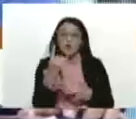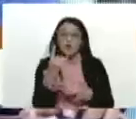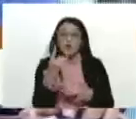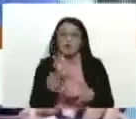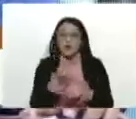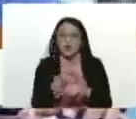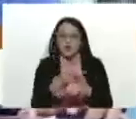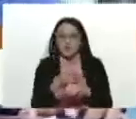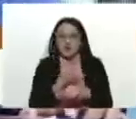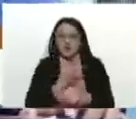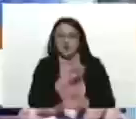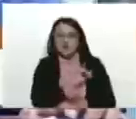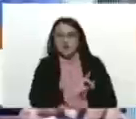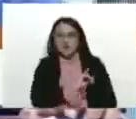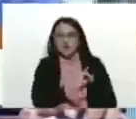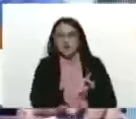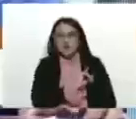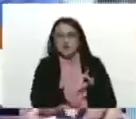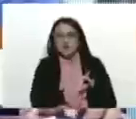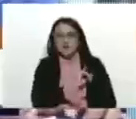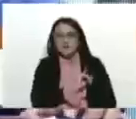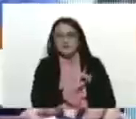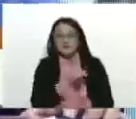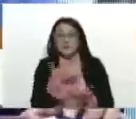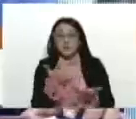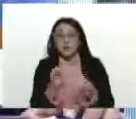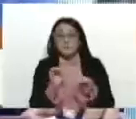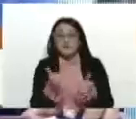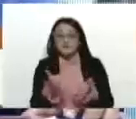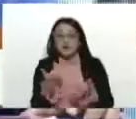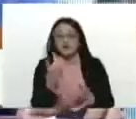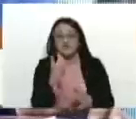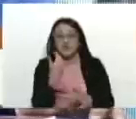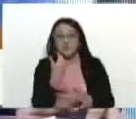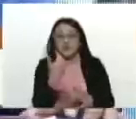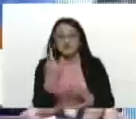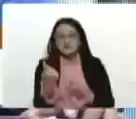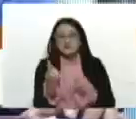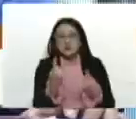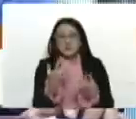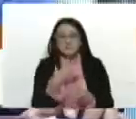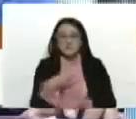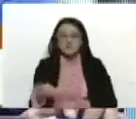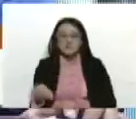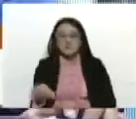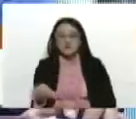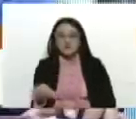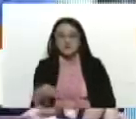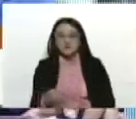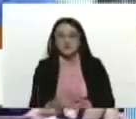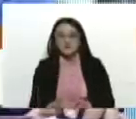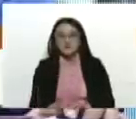de gobiernos de izquierda y de repente comenzaron a enfermarse uno a uno los presidentes